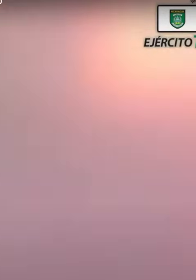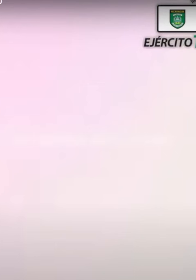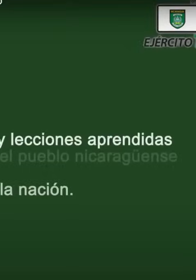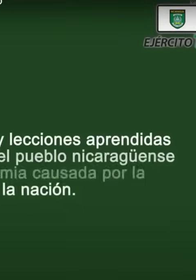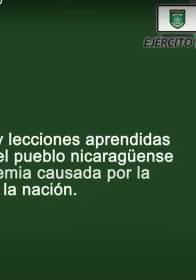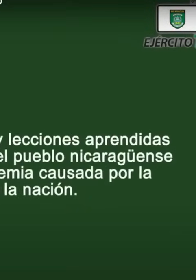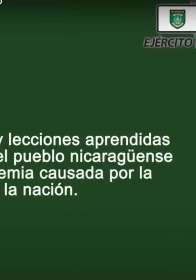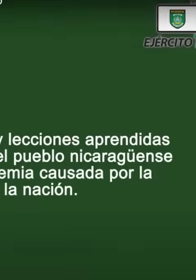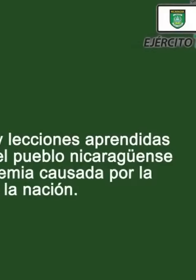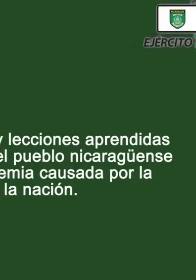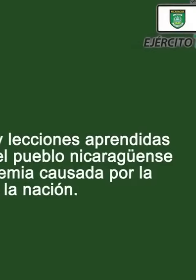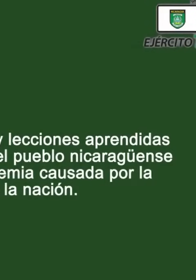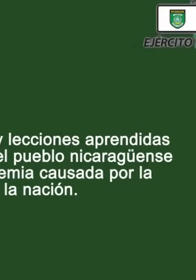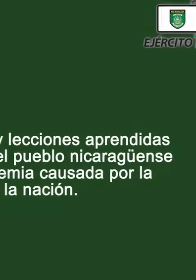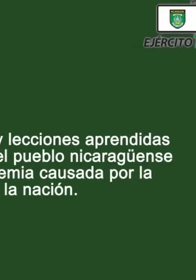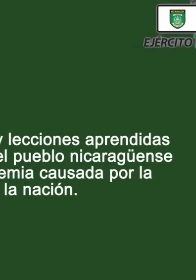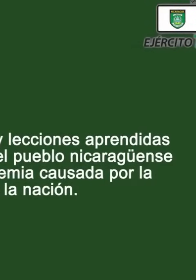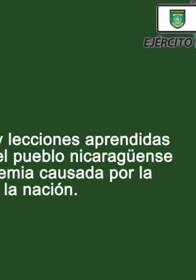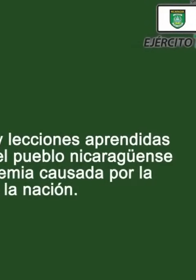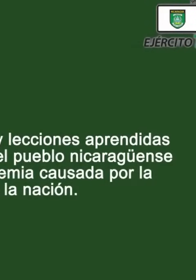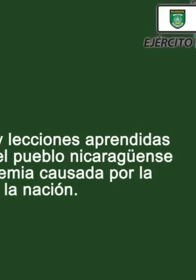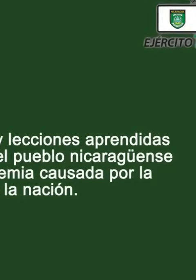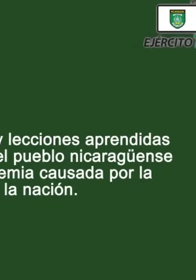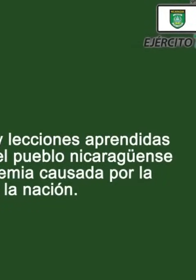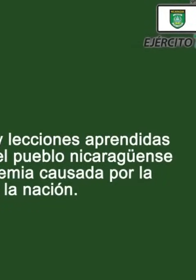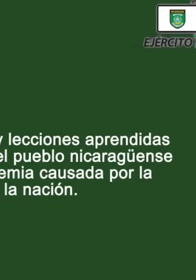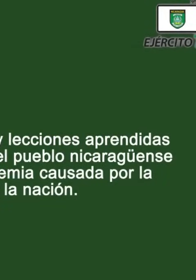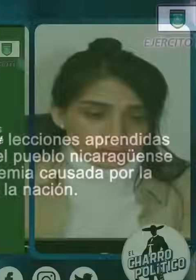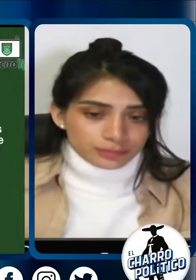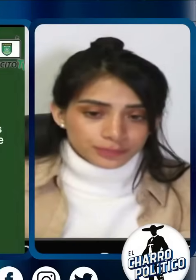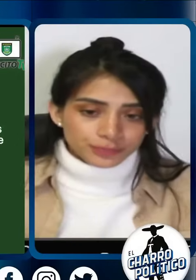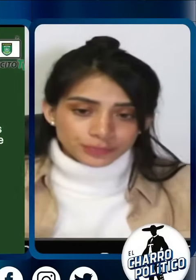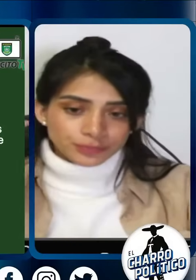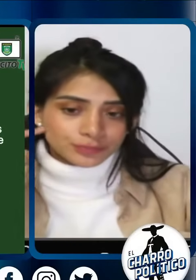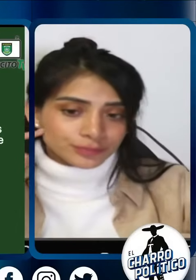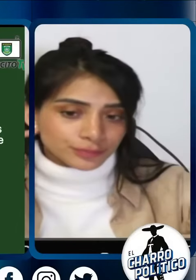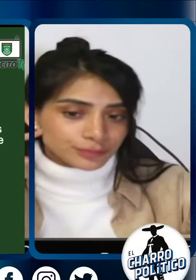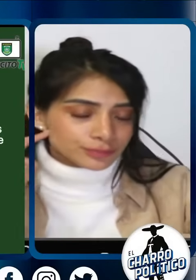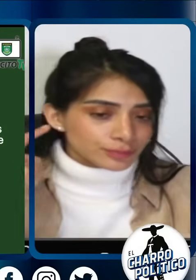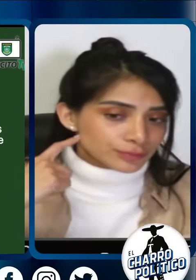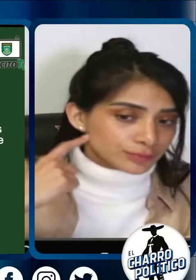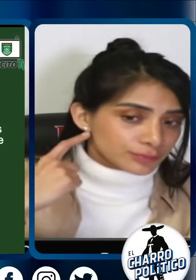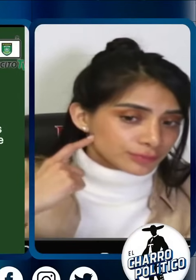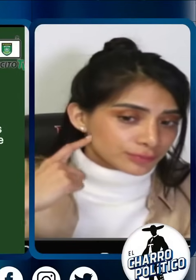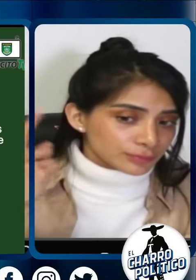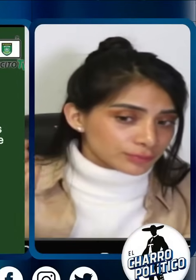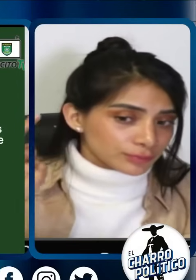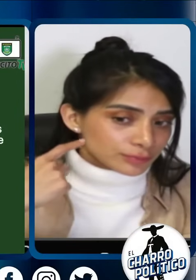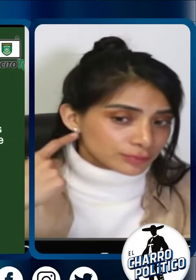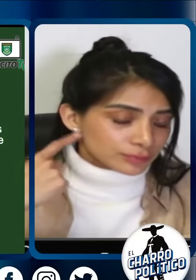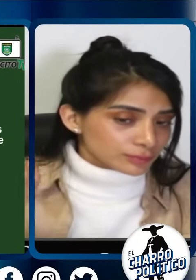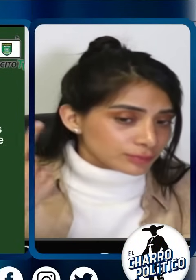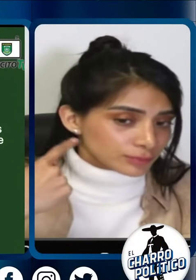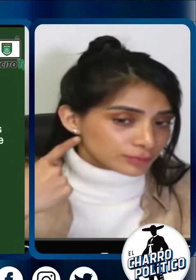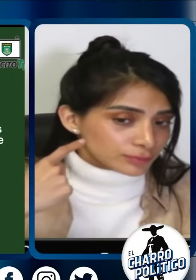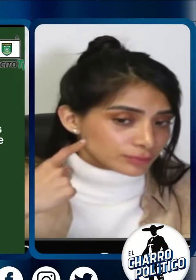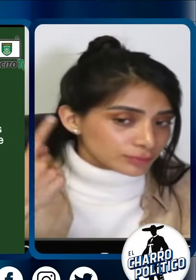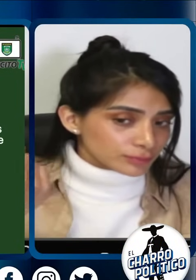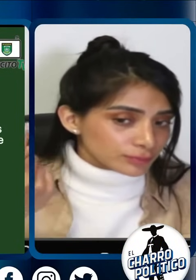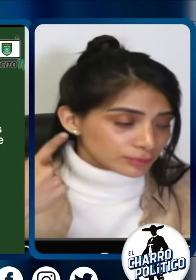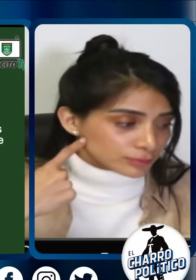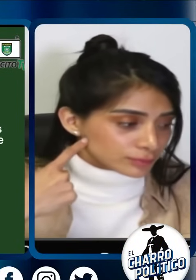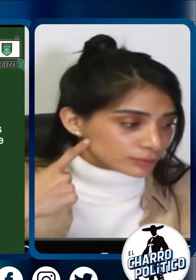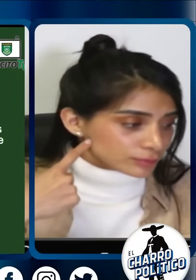ejército mexicano. Además, se compartieron experiencias y lecciones aprendidas durante el enfrentamiento y respuesta del pueblo nicaragüense y